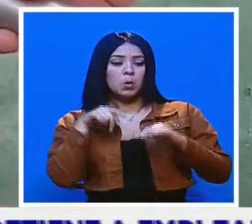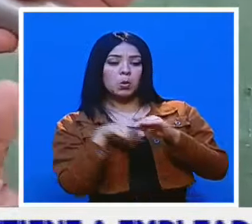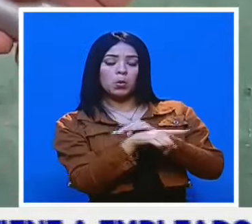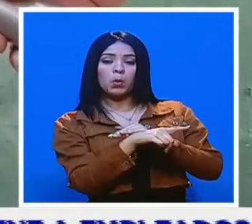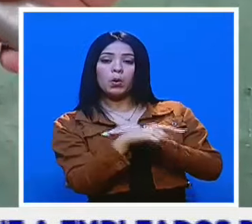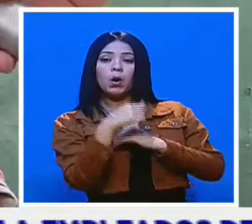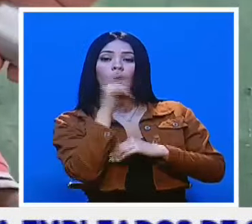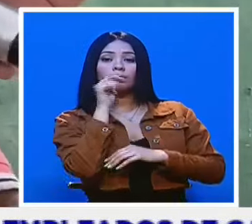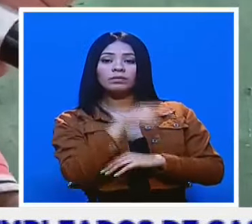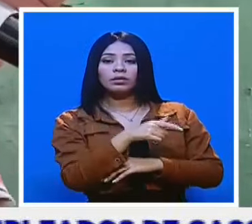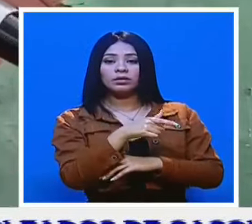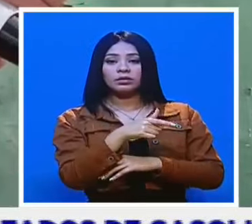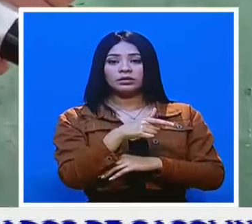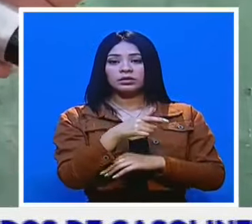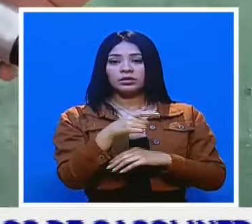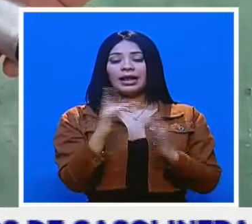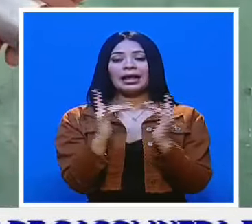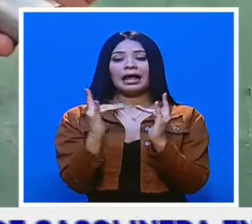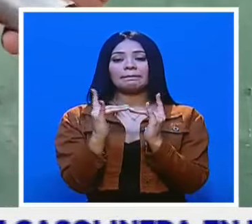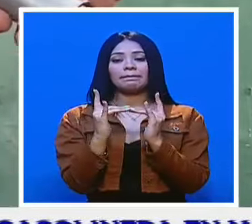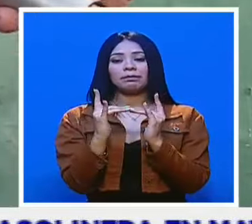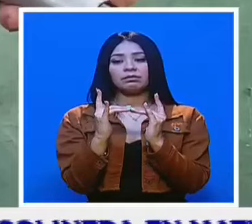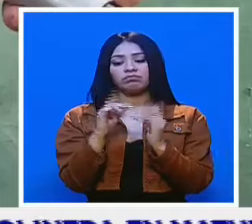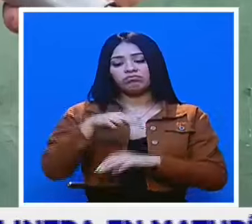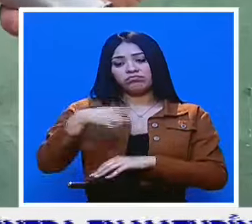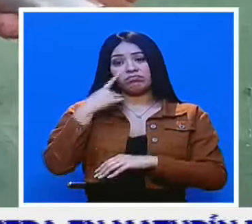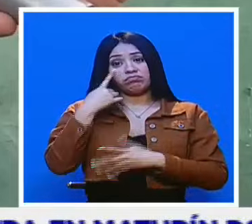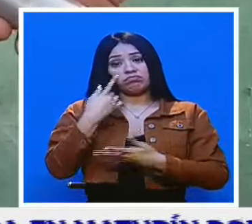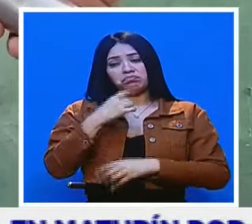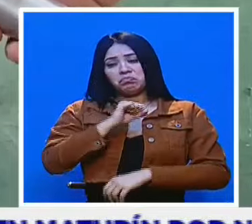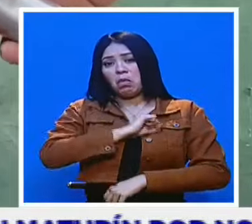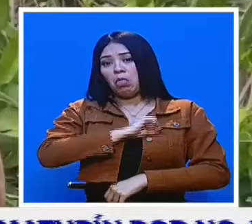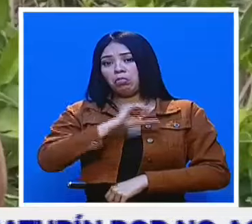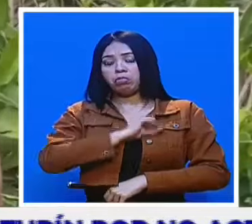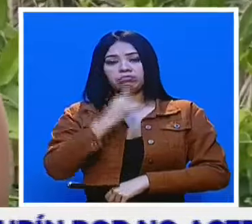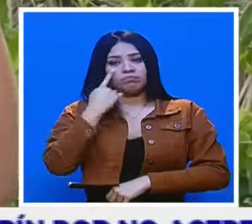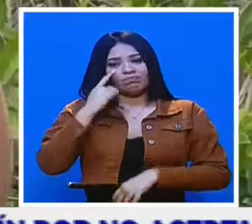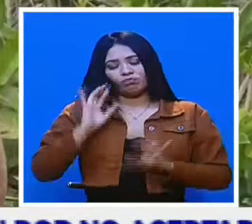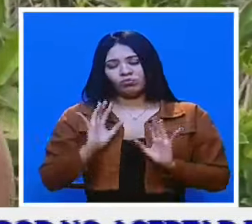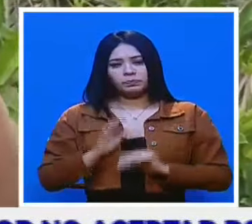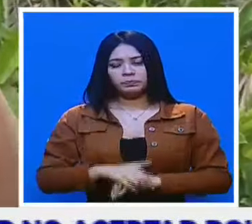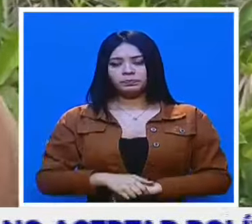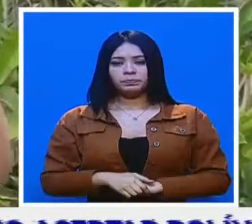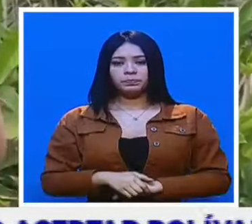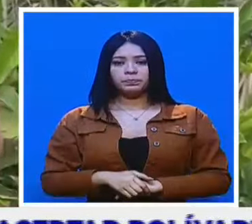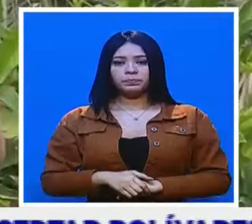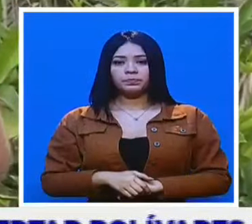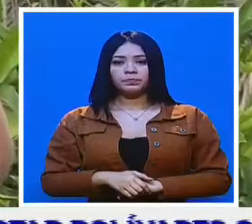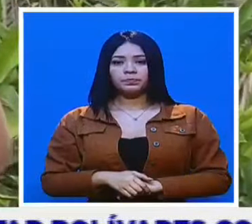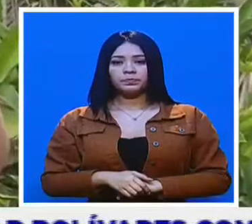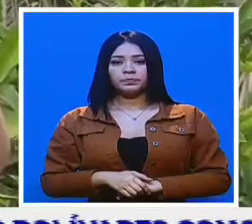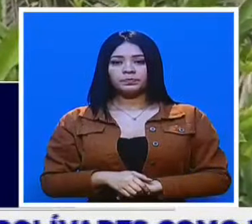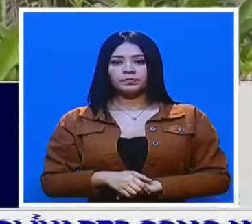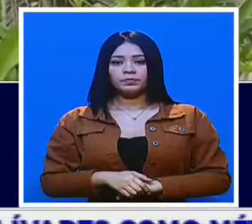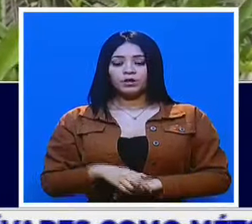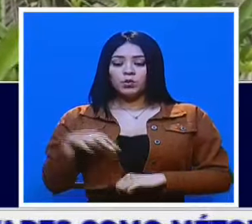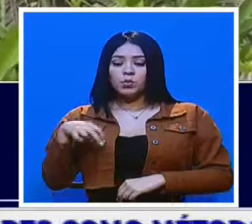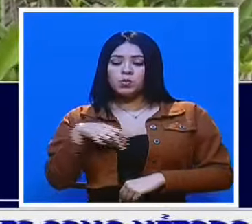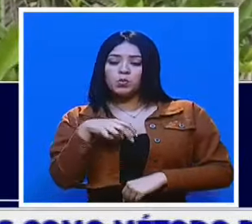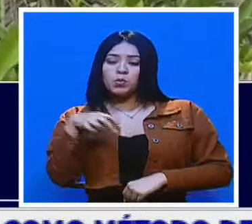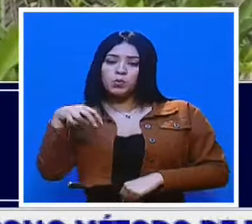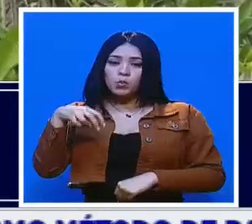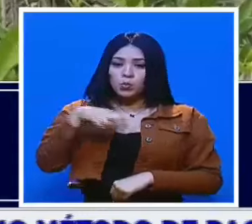de que él estaba en la cama, le había dado un infarto. Cuando viene subiendo, les pegó como un olor